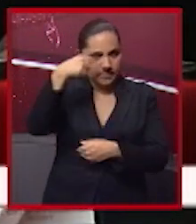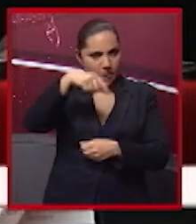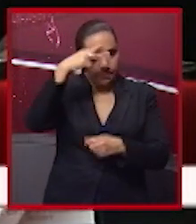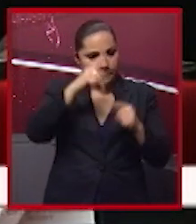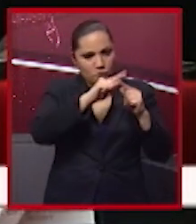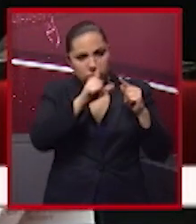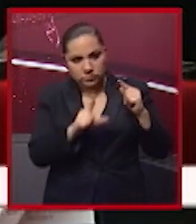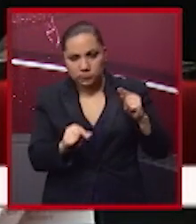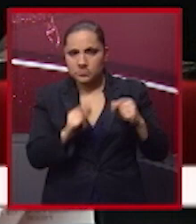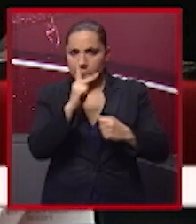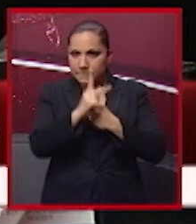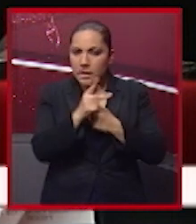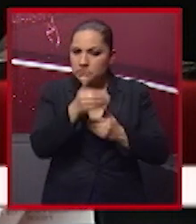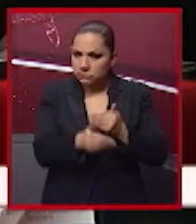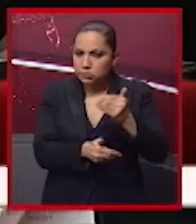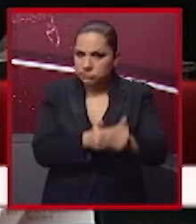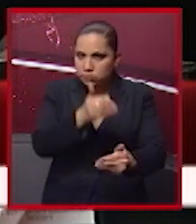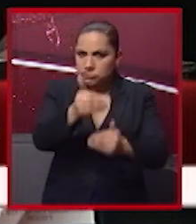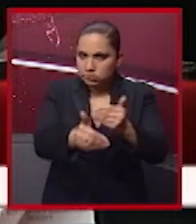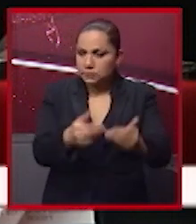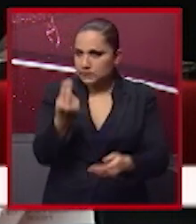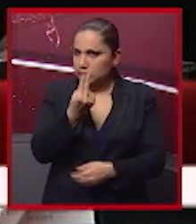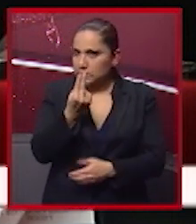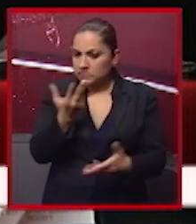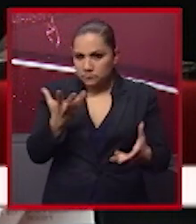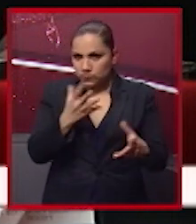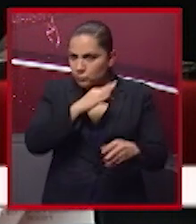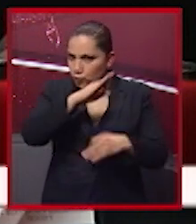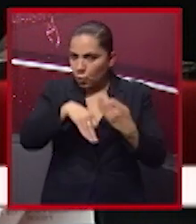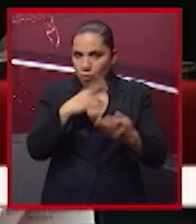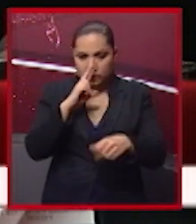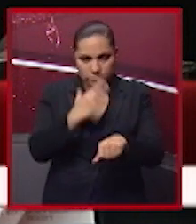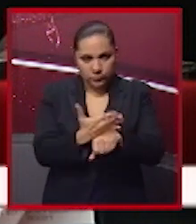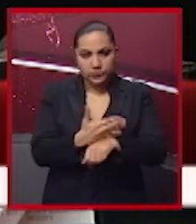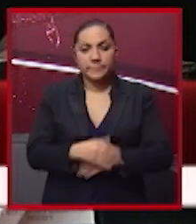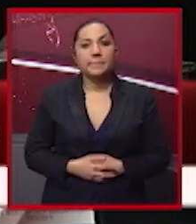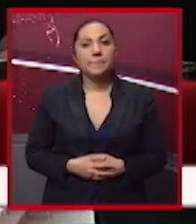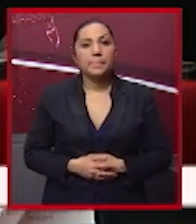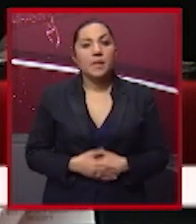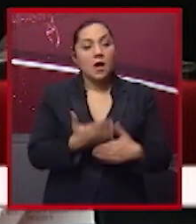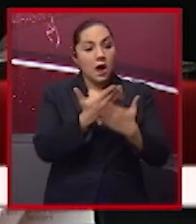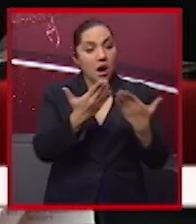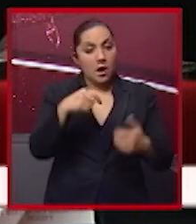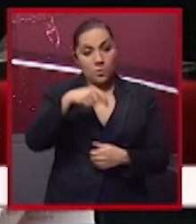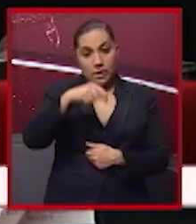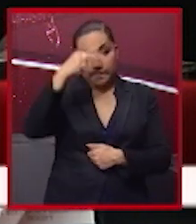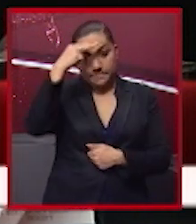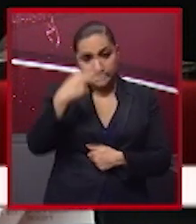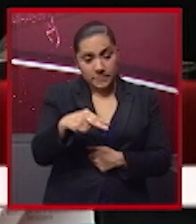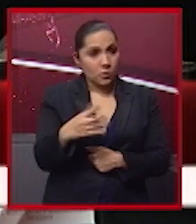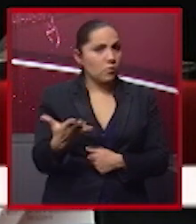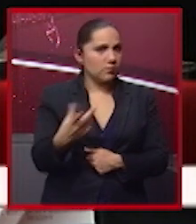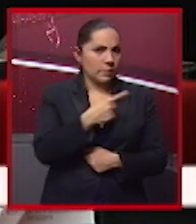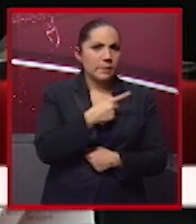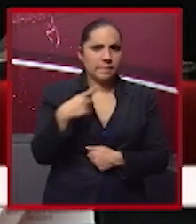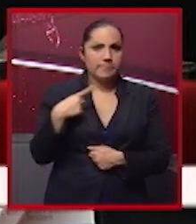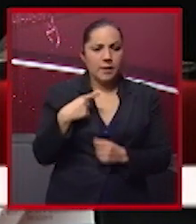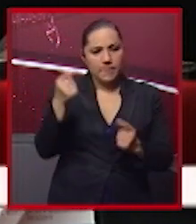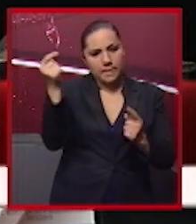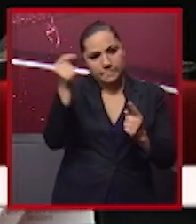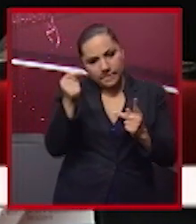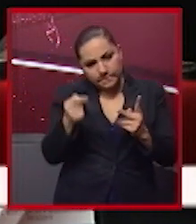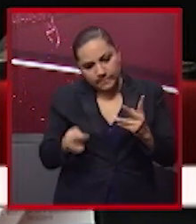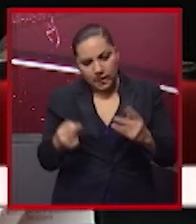En el terreno de la política es mucho lo que puede reconstruirse y recuperarse